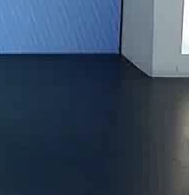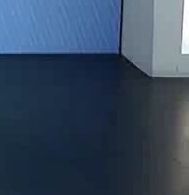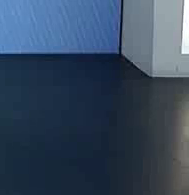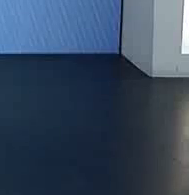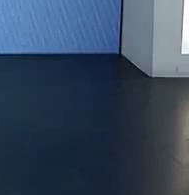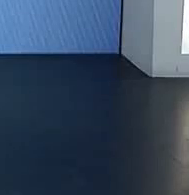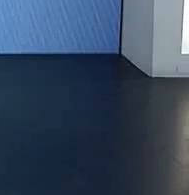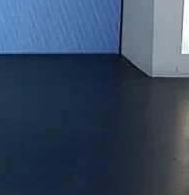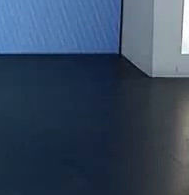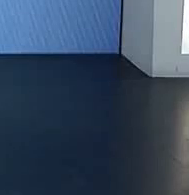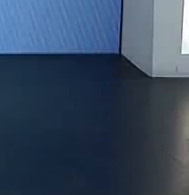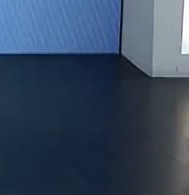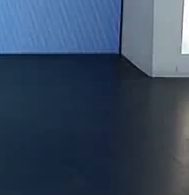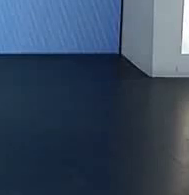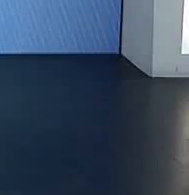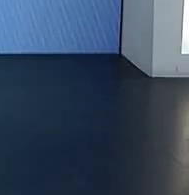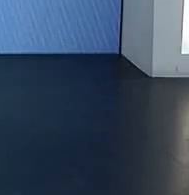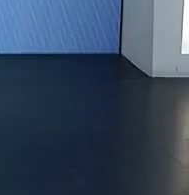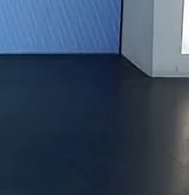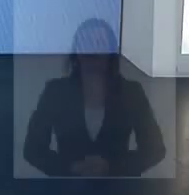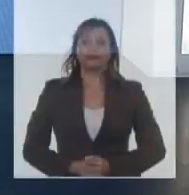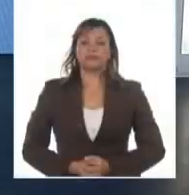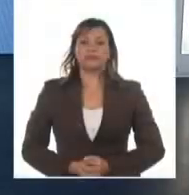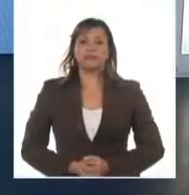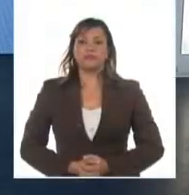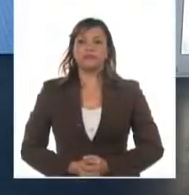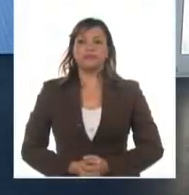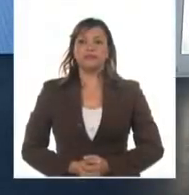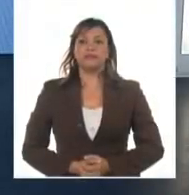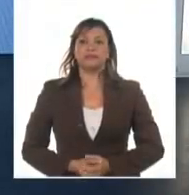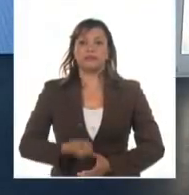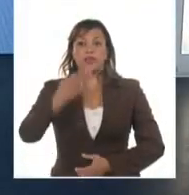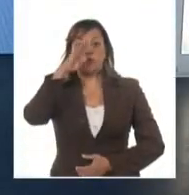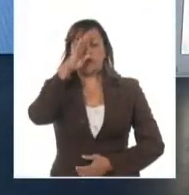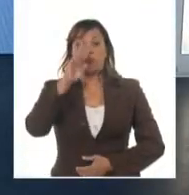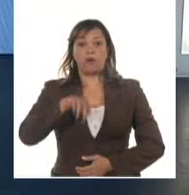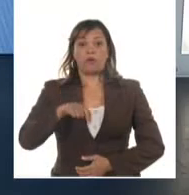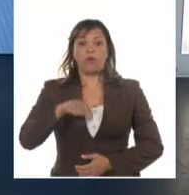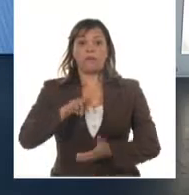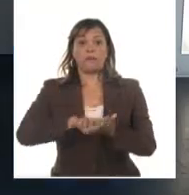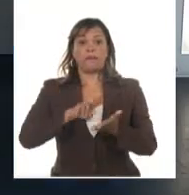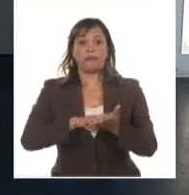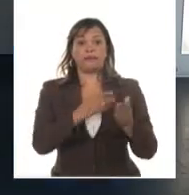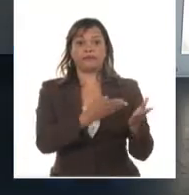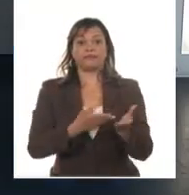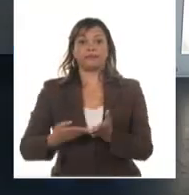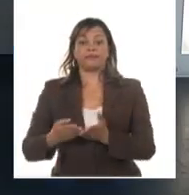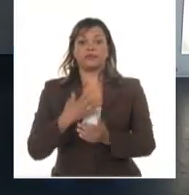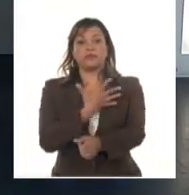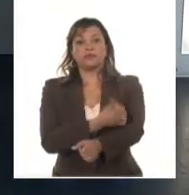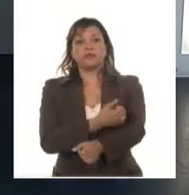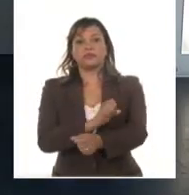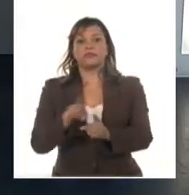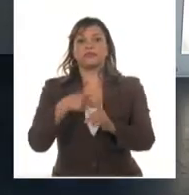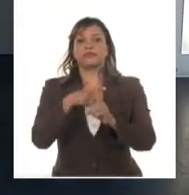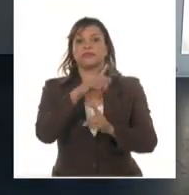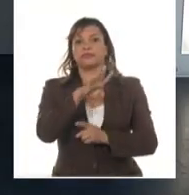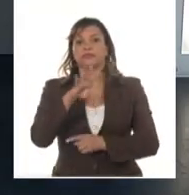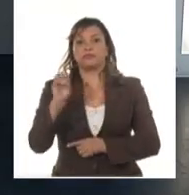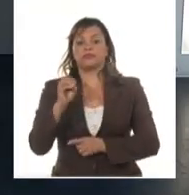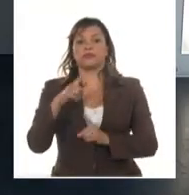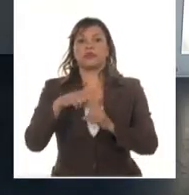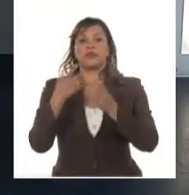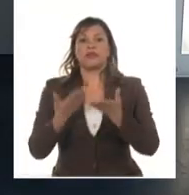Vamos con breves nacionales en el Estelar. Cuba recibió este martes la tercera parte de una donación de más de 400 toneladas de